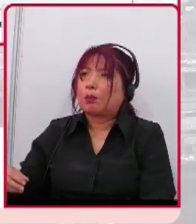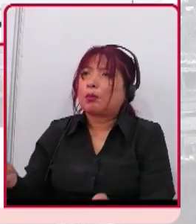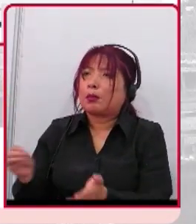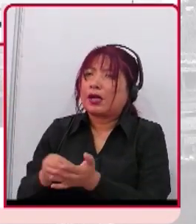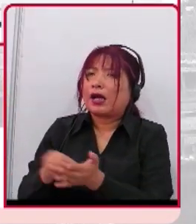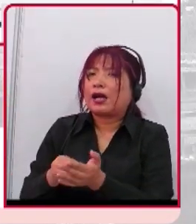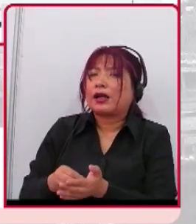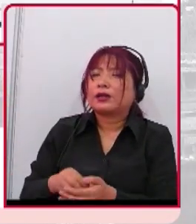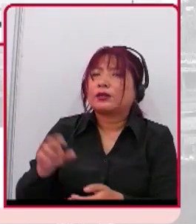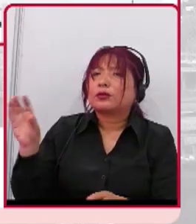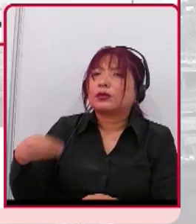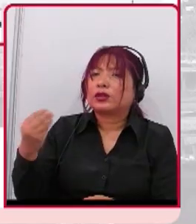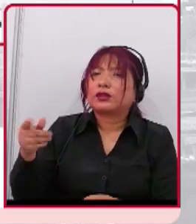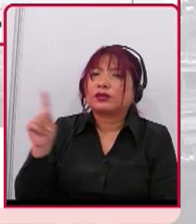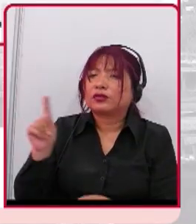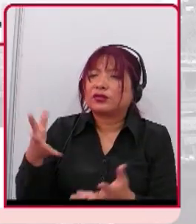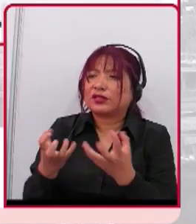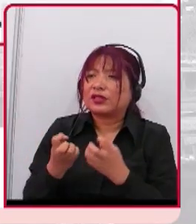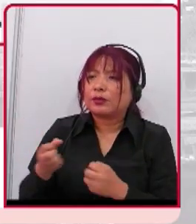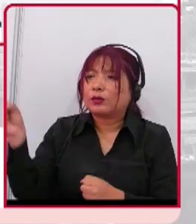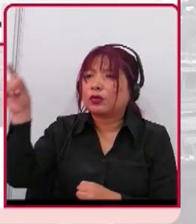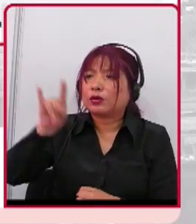ácido sulfúrico, ¿verdad?